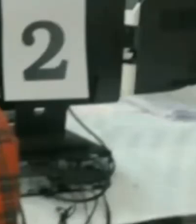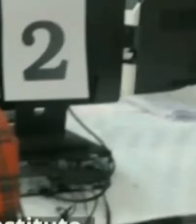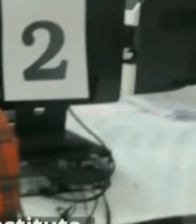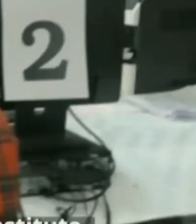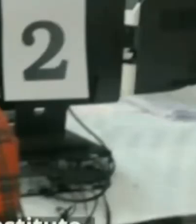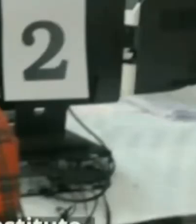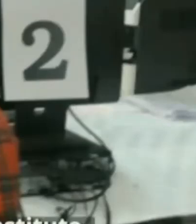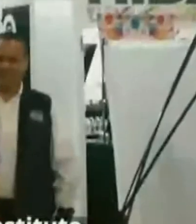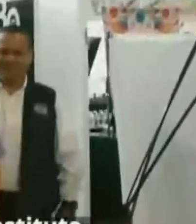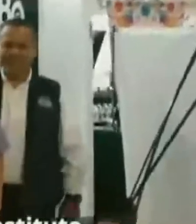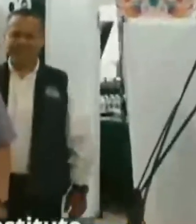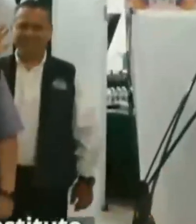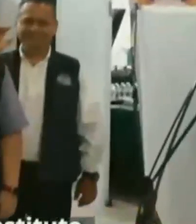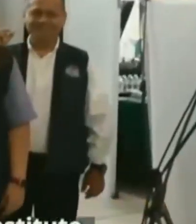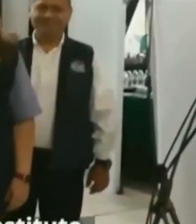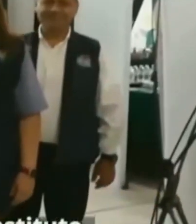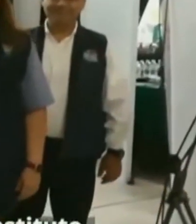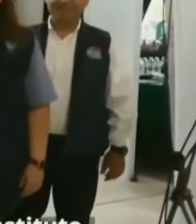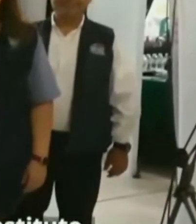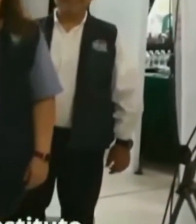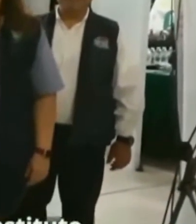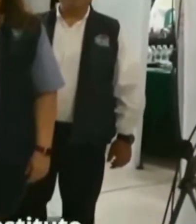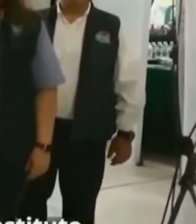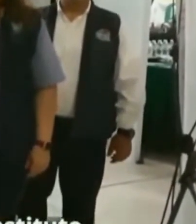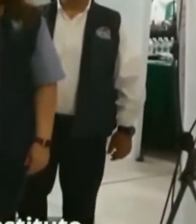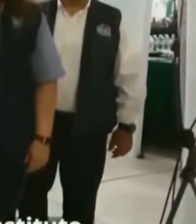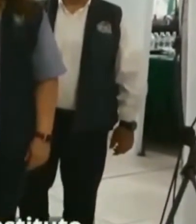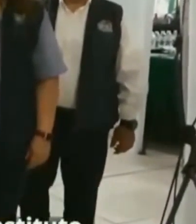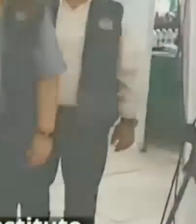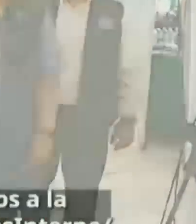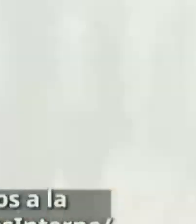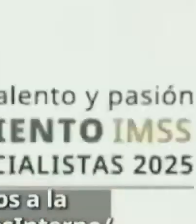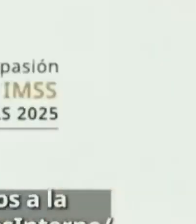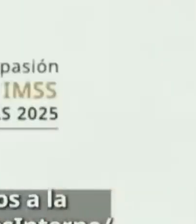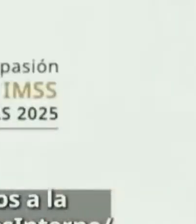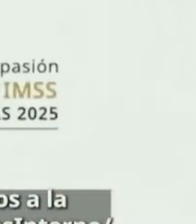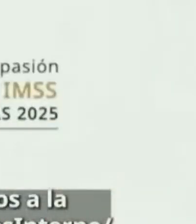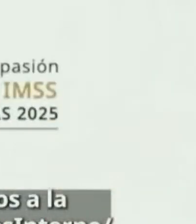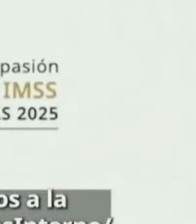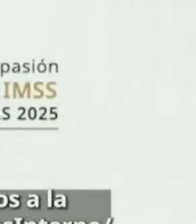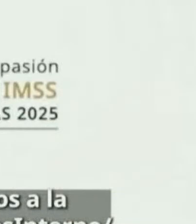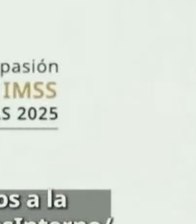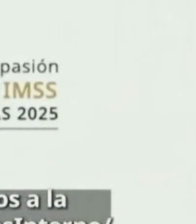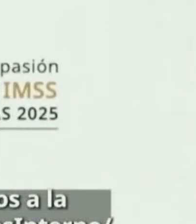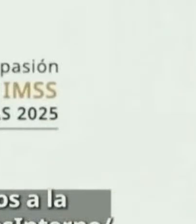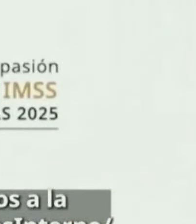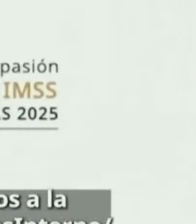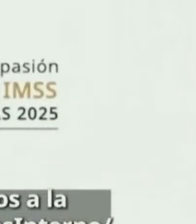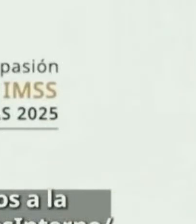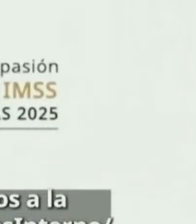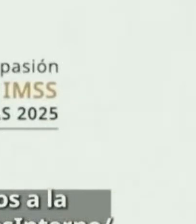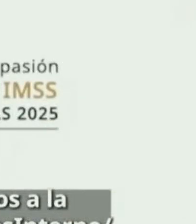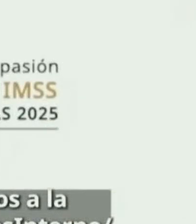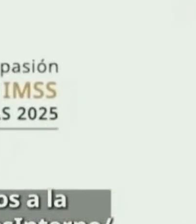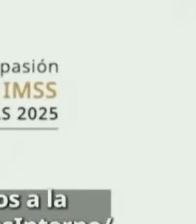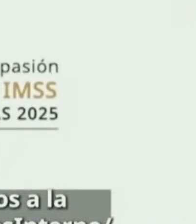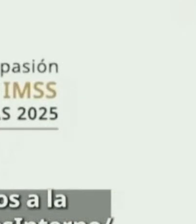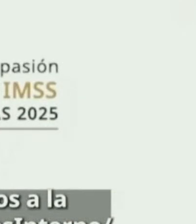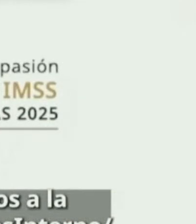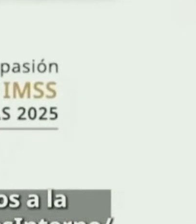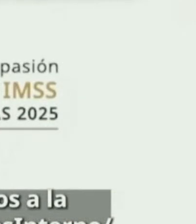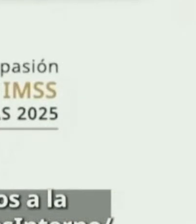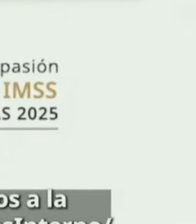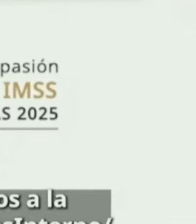próxima apertura, la contratación más grande en la historia del instituto. Si aún no lo has hecho, ingresa tus documentos a la